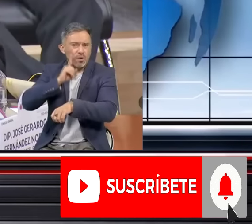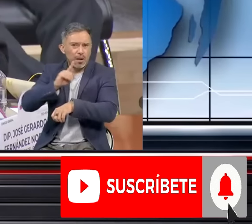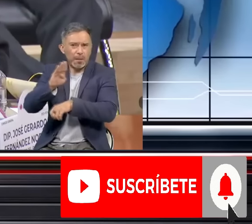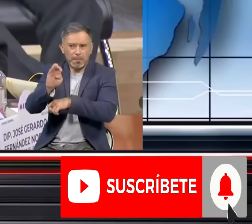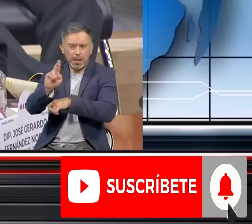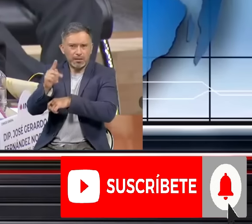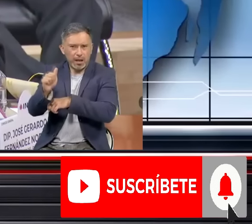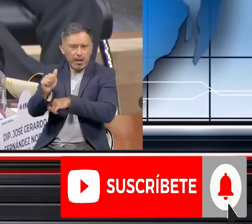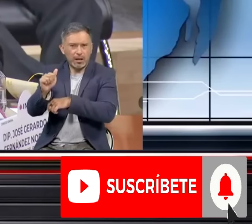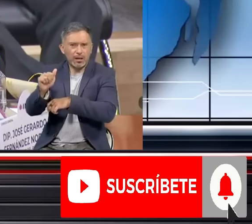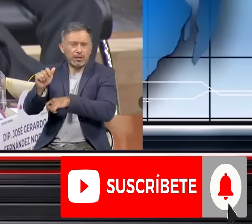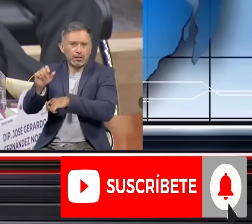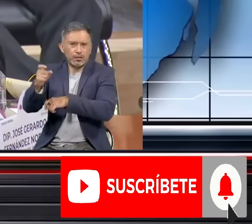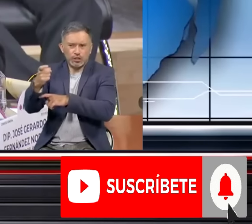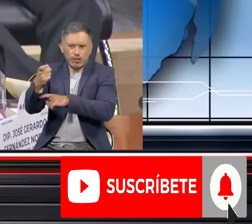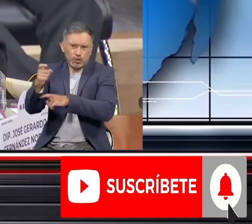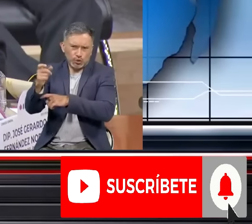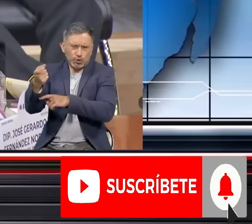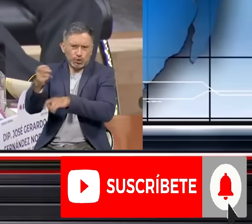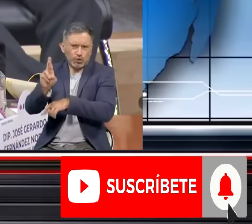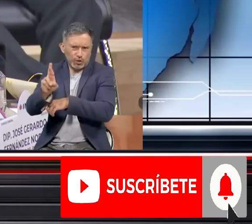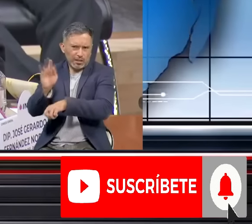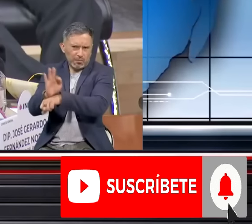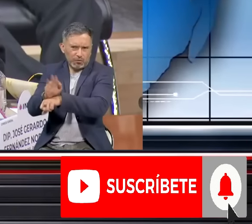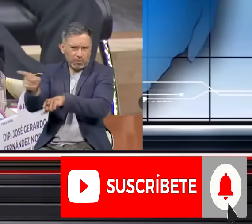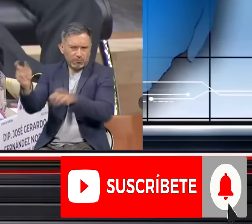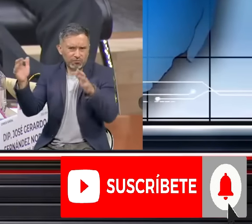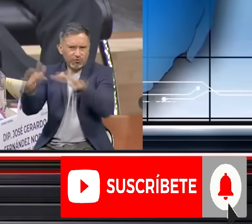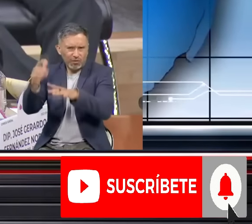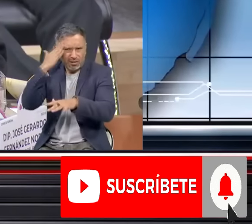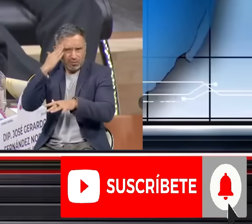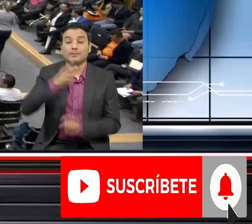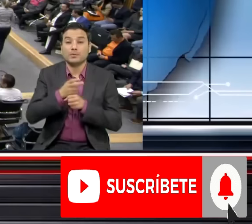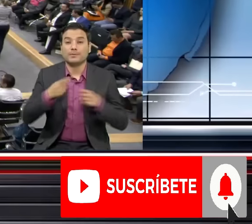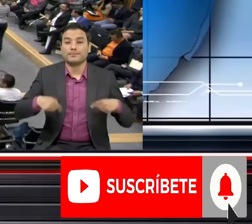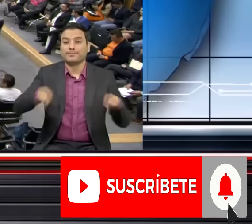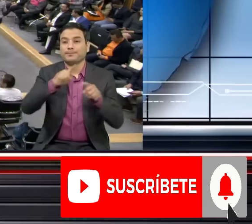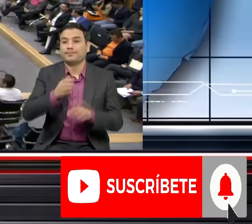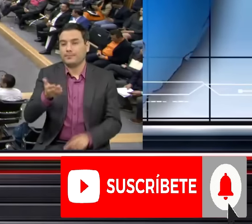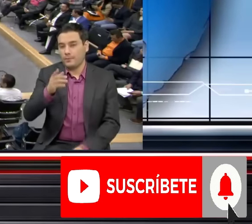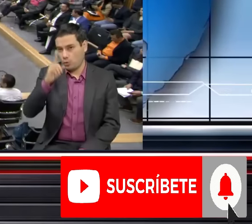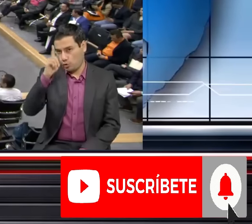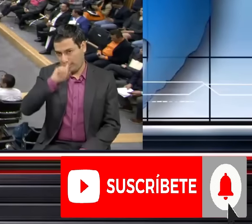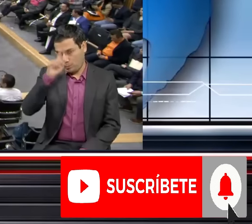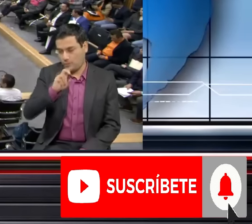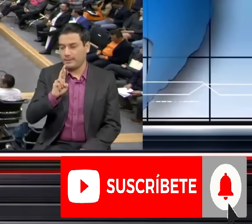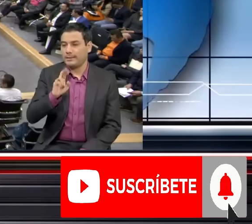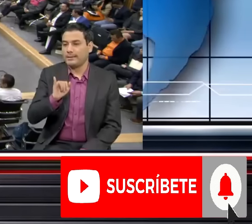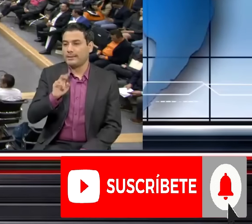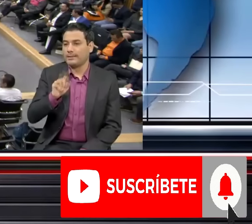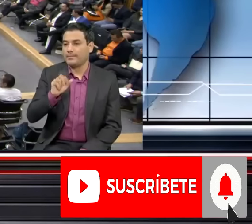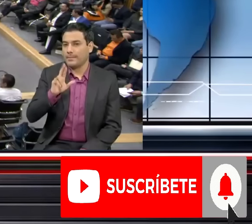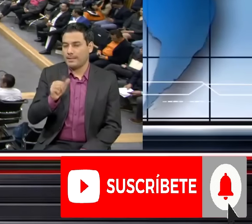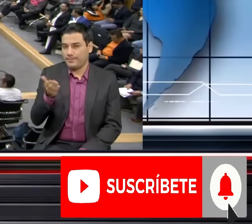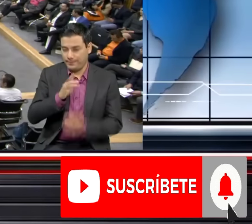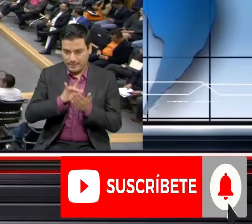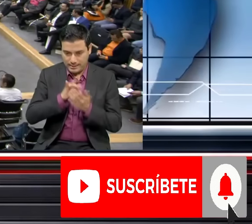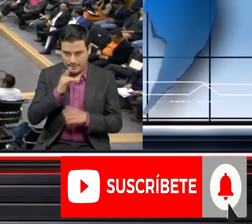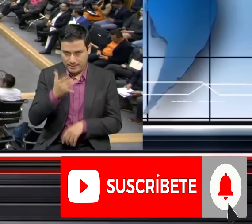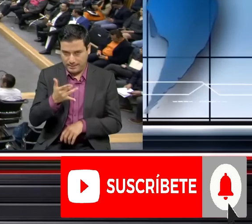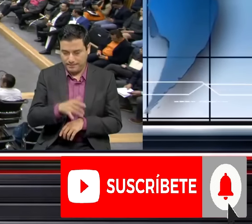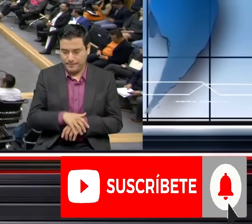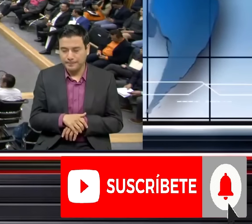lo mínimo, si se habla de respeto, es lo mínimo que nos merecemos y que nos debemos dar. Adelante, consejero Jaime Rivera.